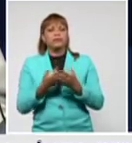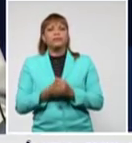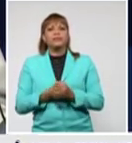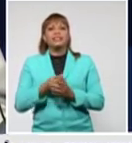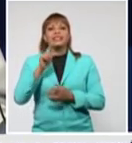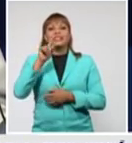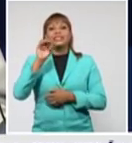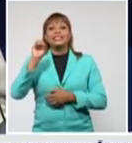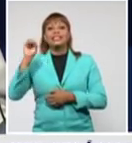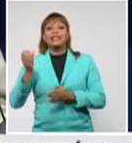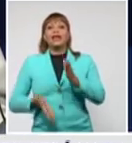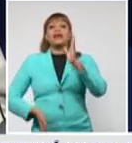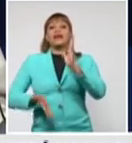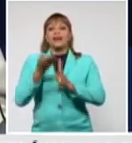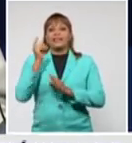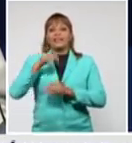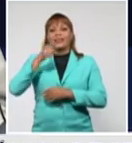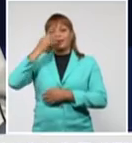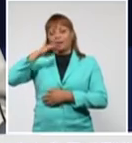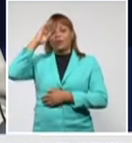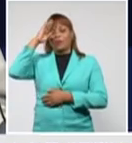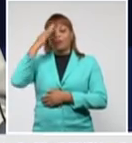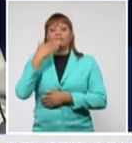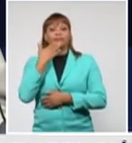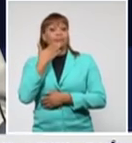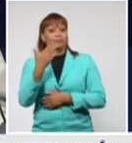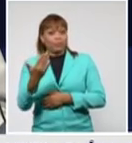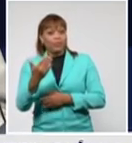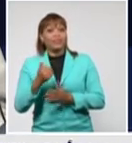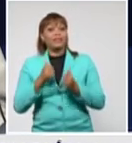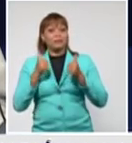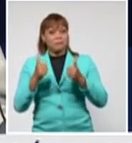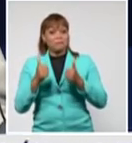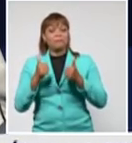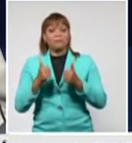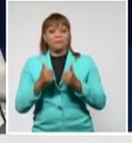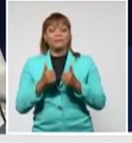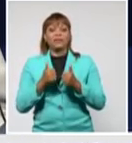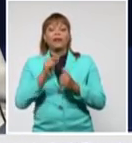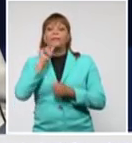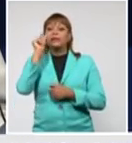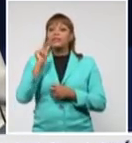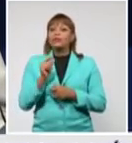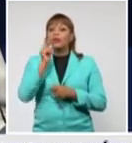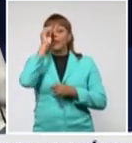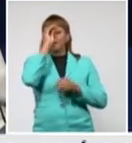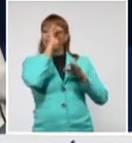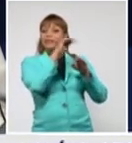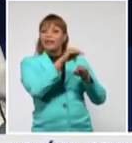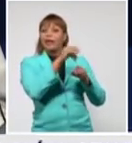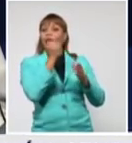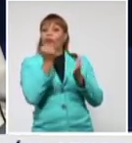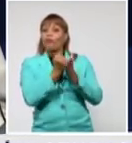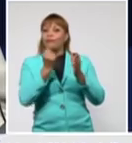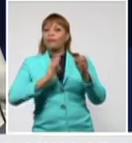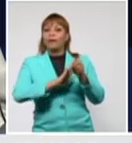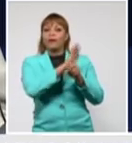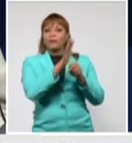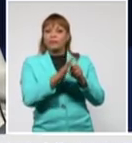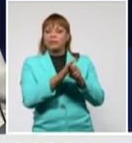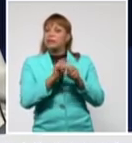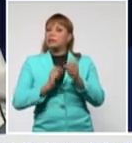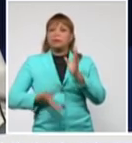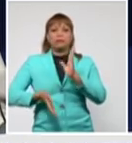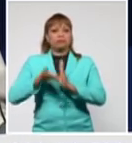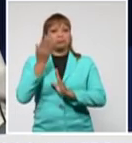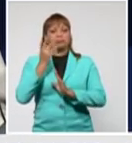se dieron en nuestro país de pacientes que estaban ingresados, confirmados con la enfermedad, ya se